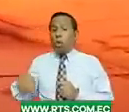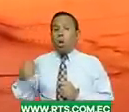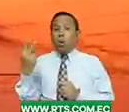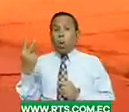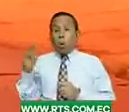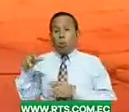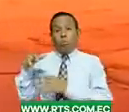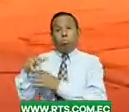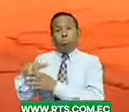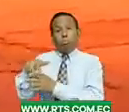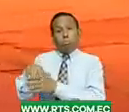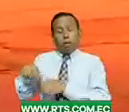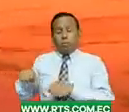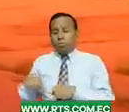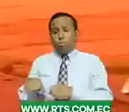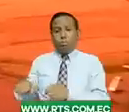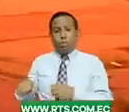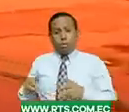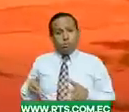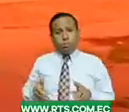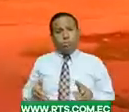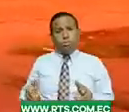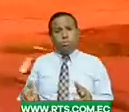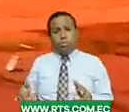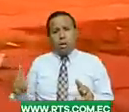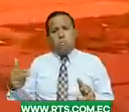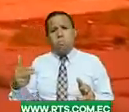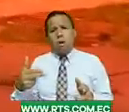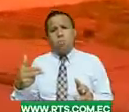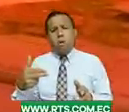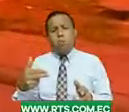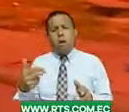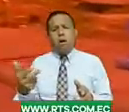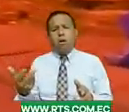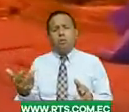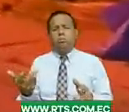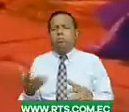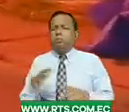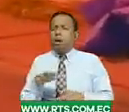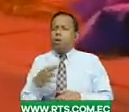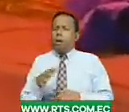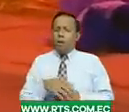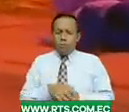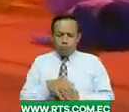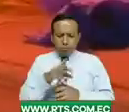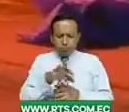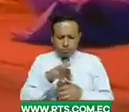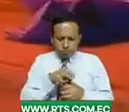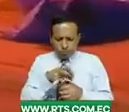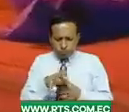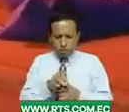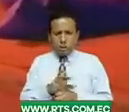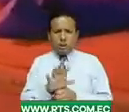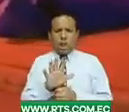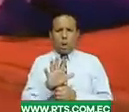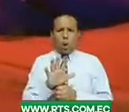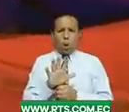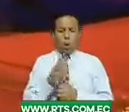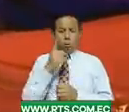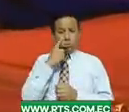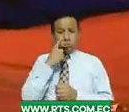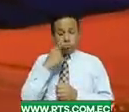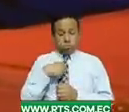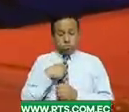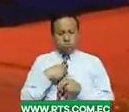Aproximadamente son 5 impactos de bala, por lo menos lo que podemos nosotros notar en el piso es los indicios